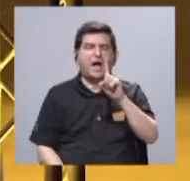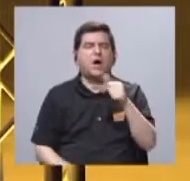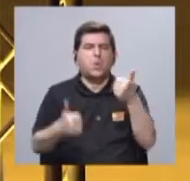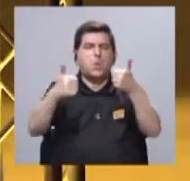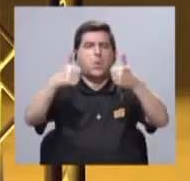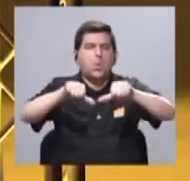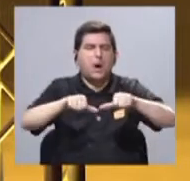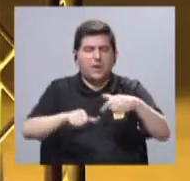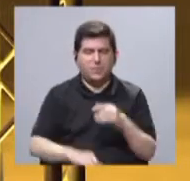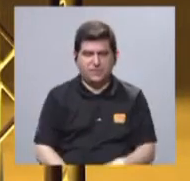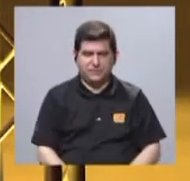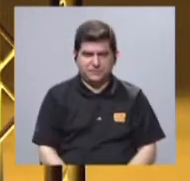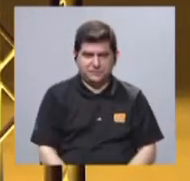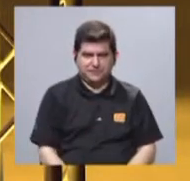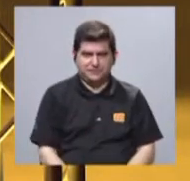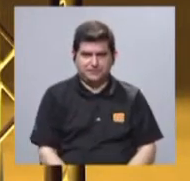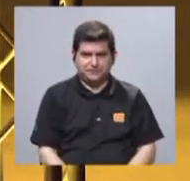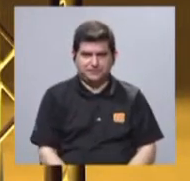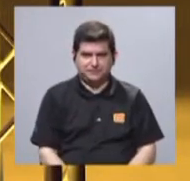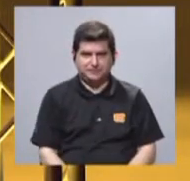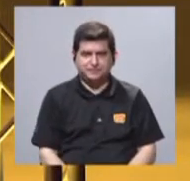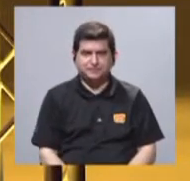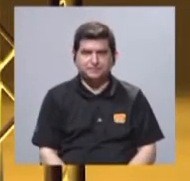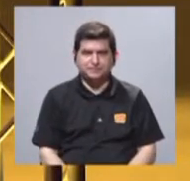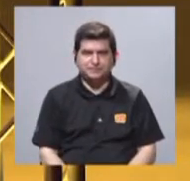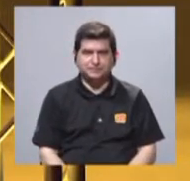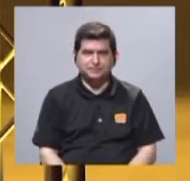Y entonces llega a un acuerdo con ellos. Dice, bueno,